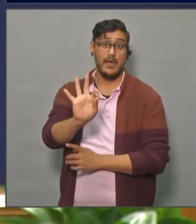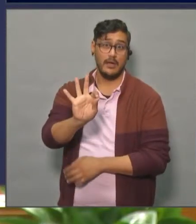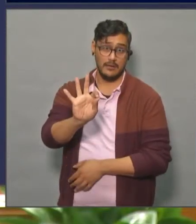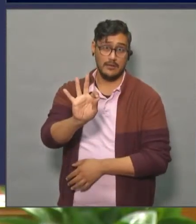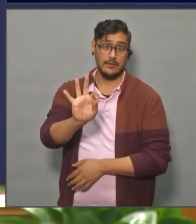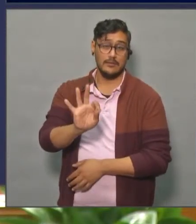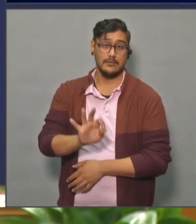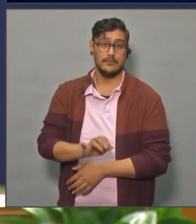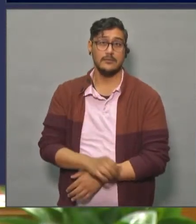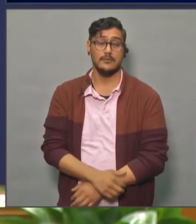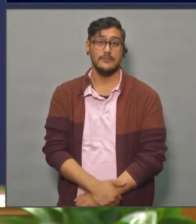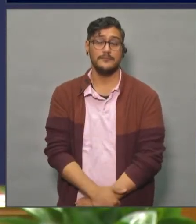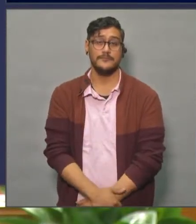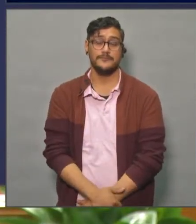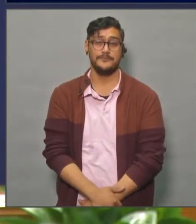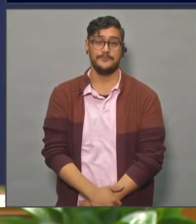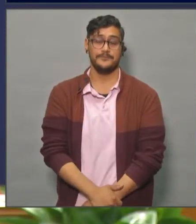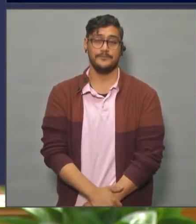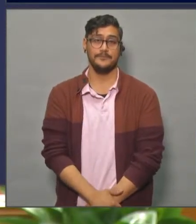36,259.